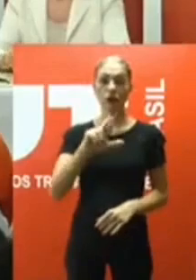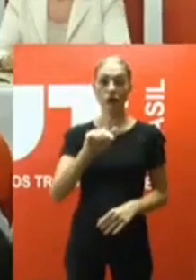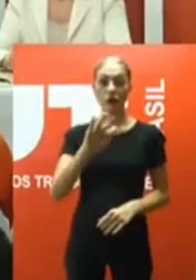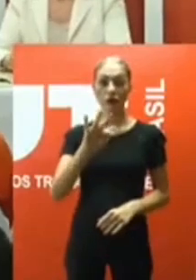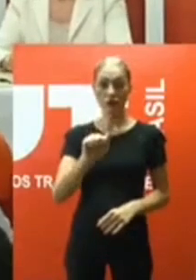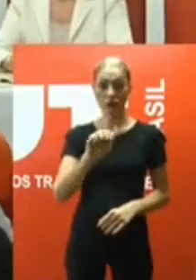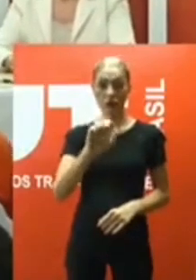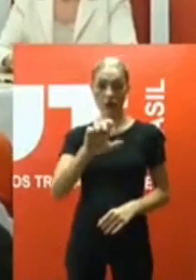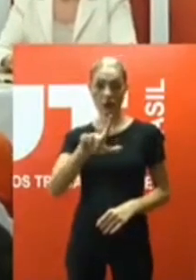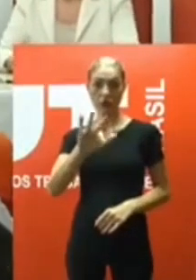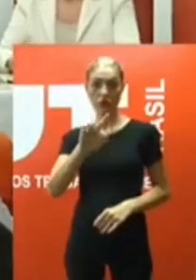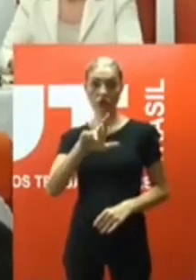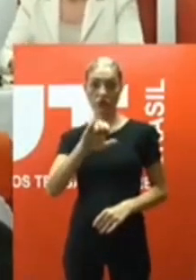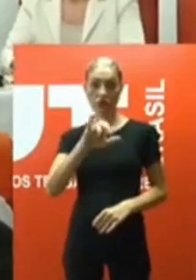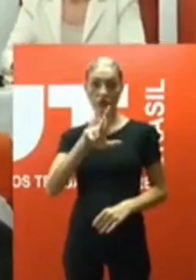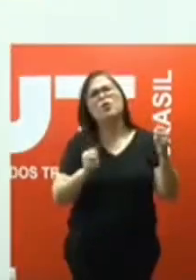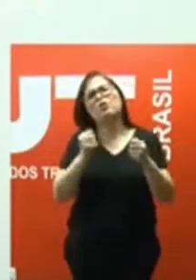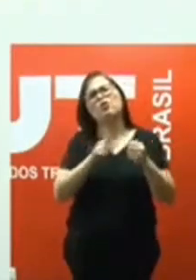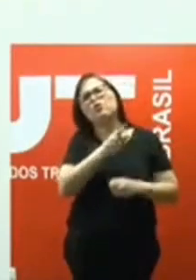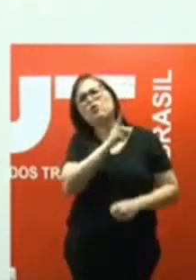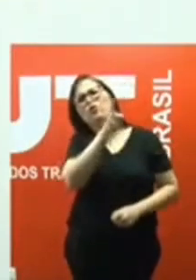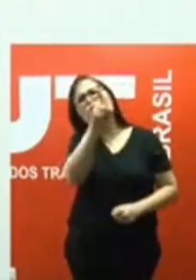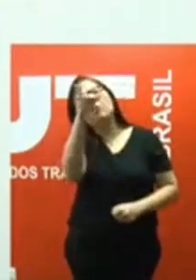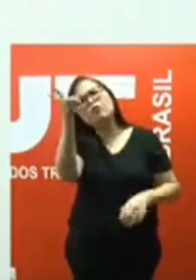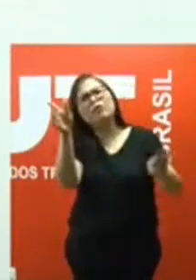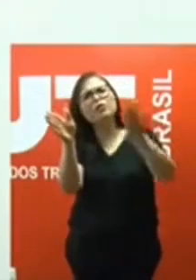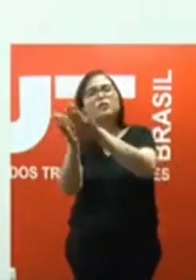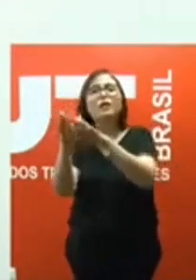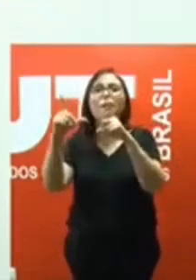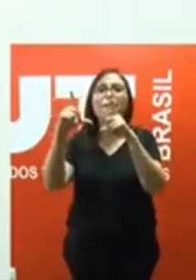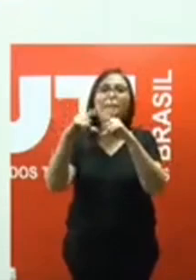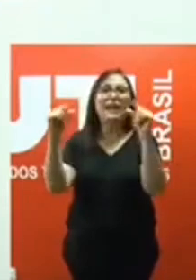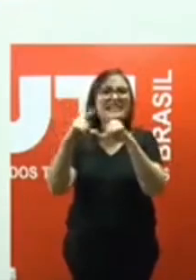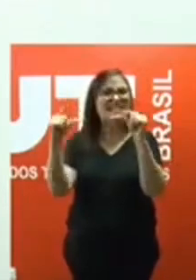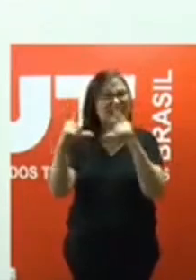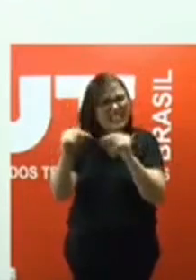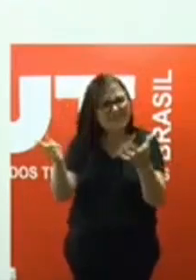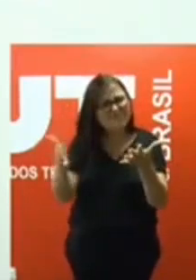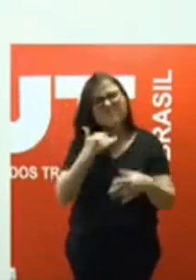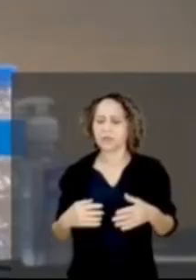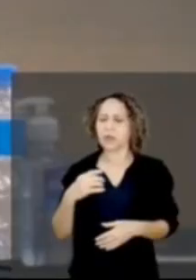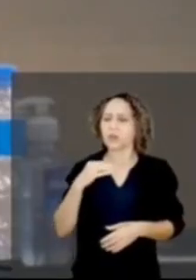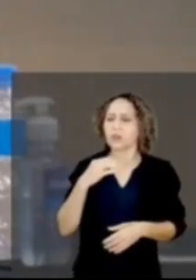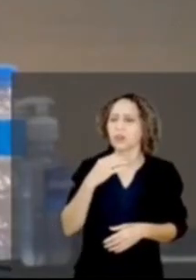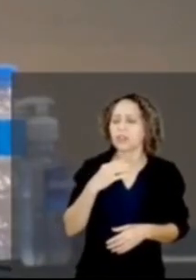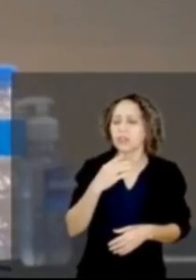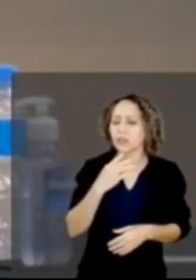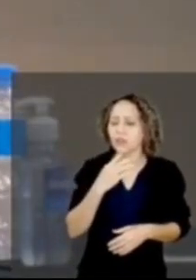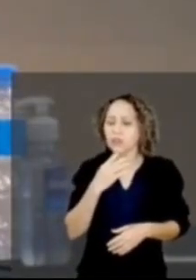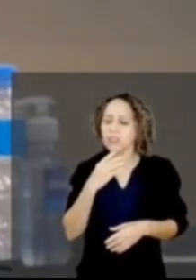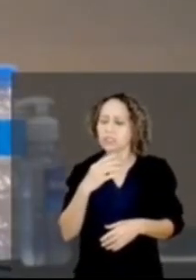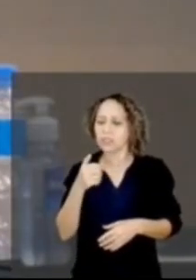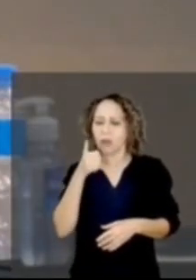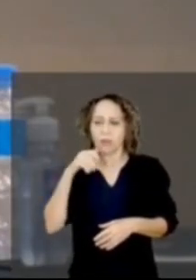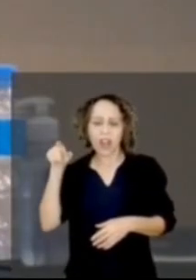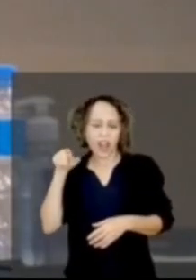Jair Bolsonaro con una defensa del aborto que generó la primera polémica de una campaña aún en ciernes. Las mujeres pobres